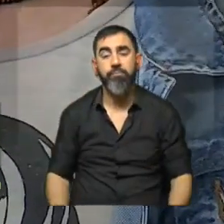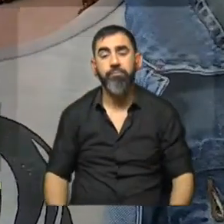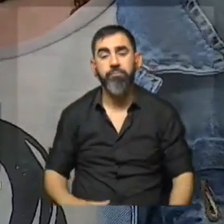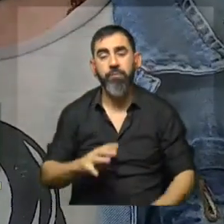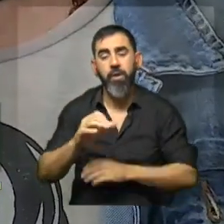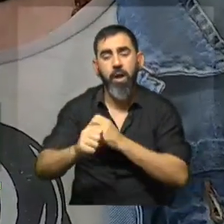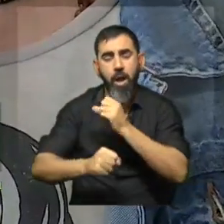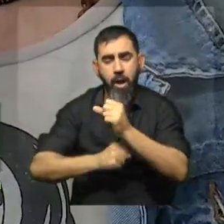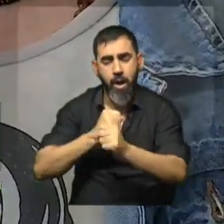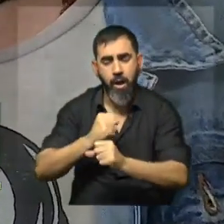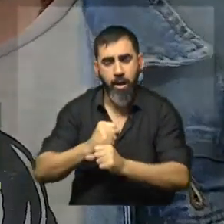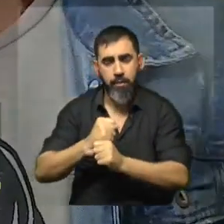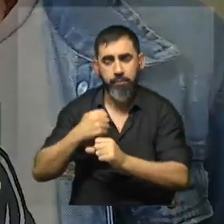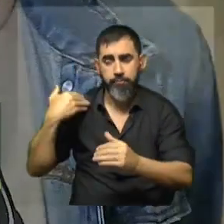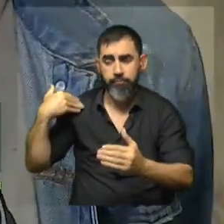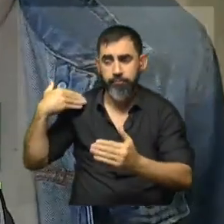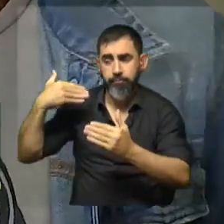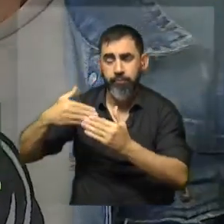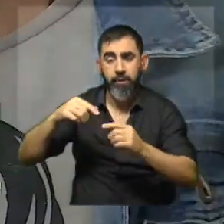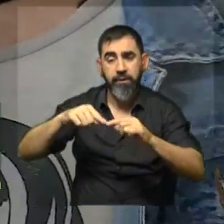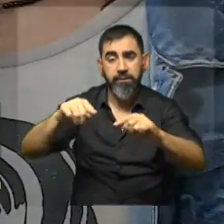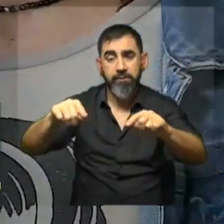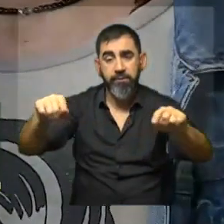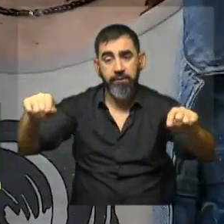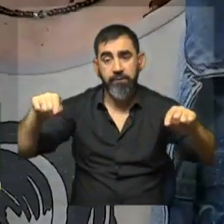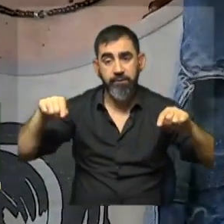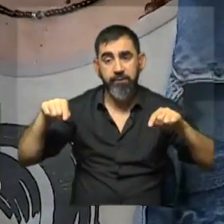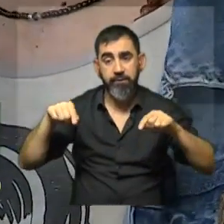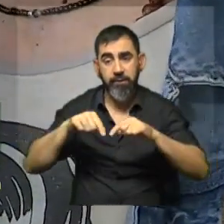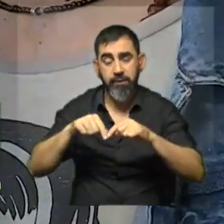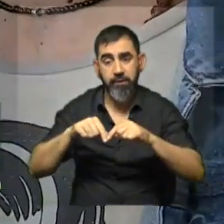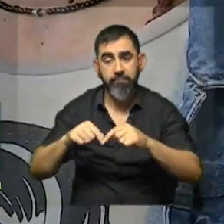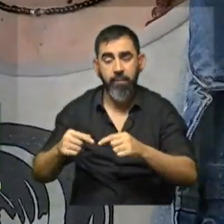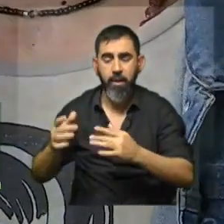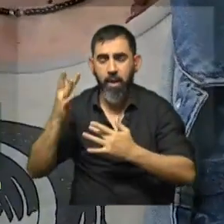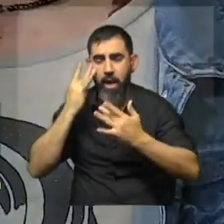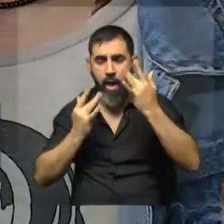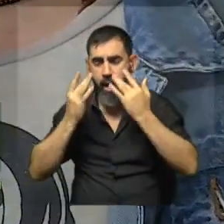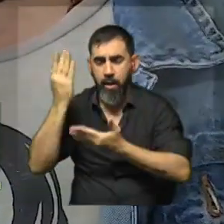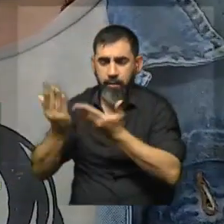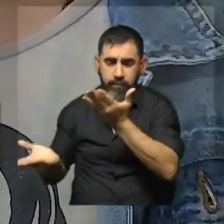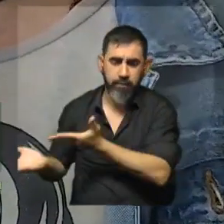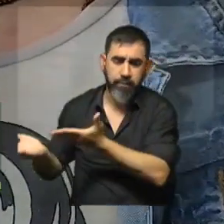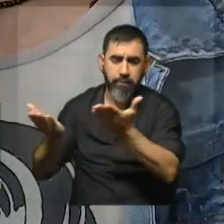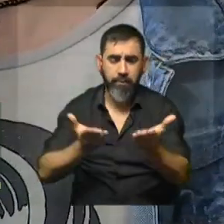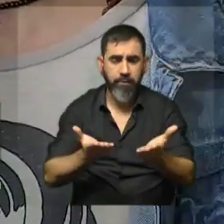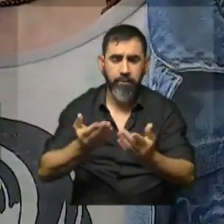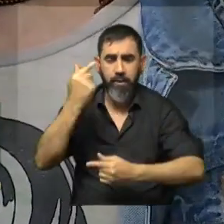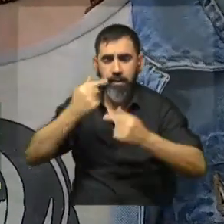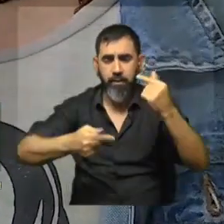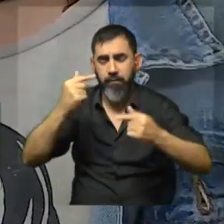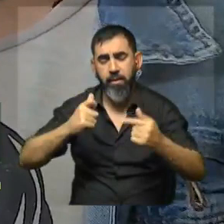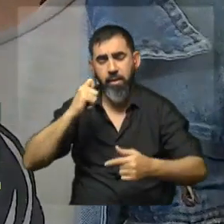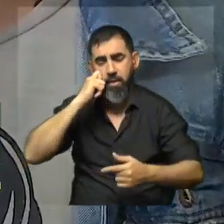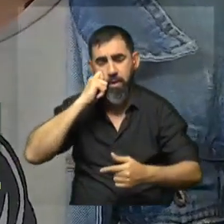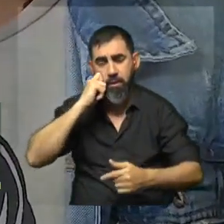años que esta sala ha recibido artistas de varias